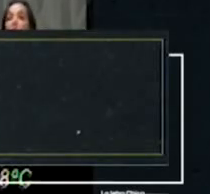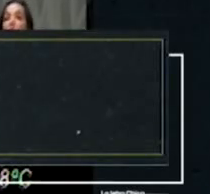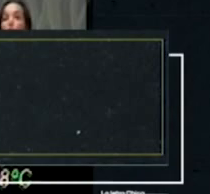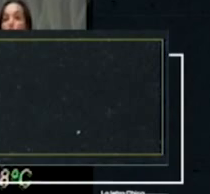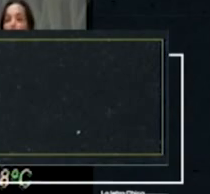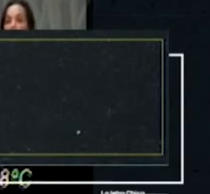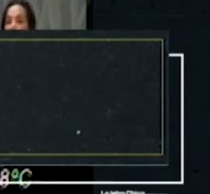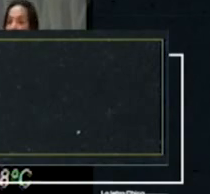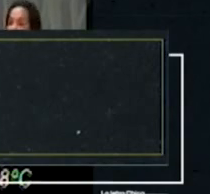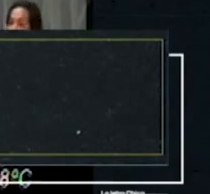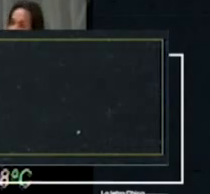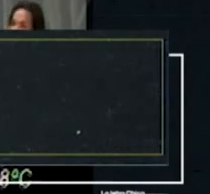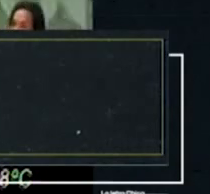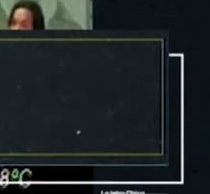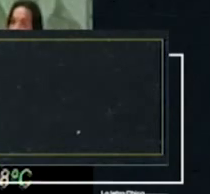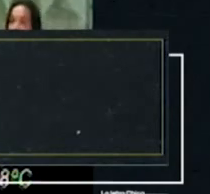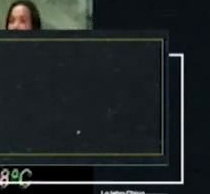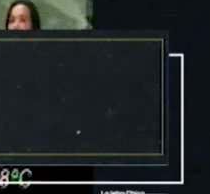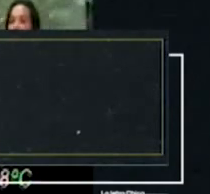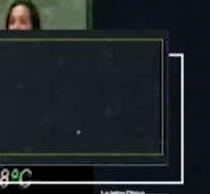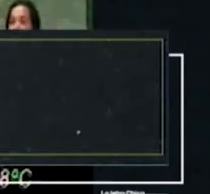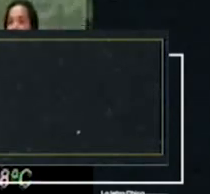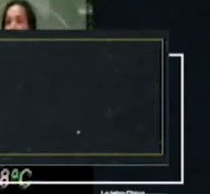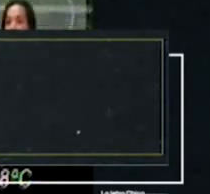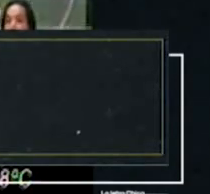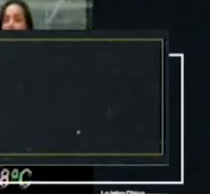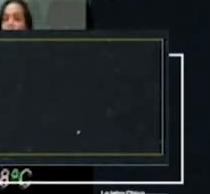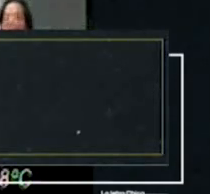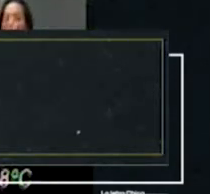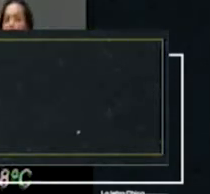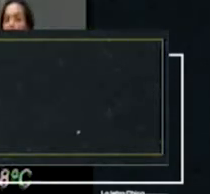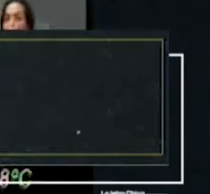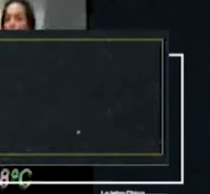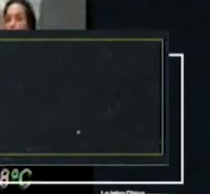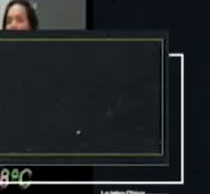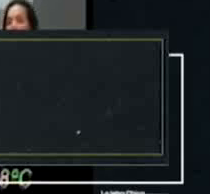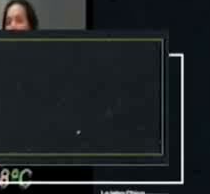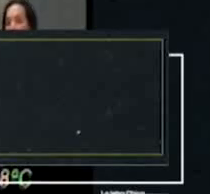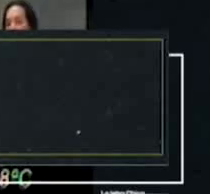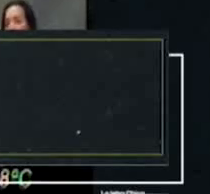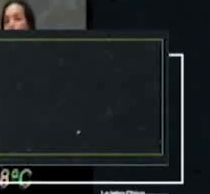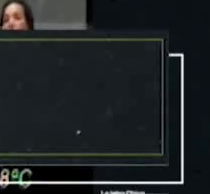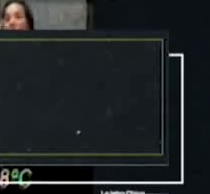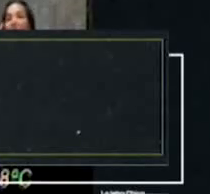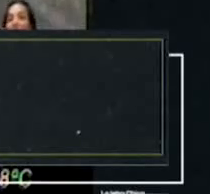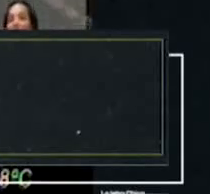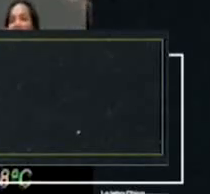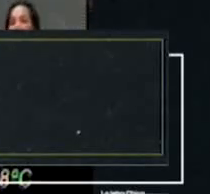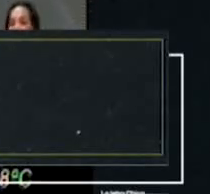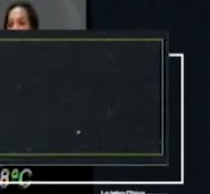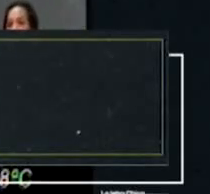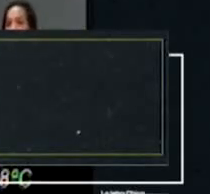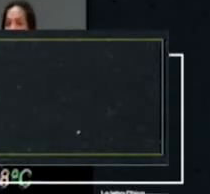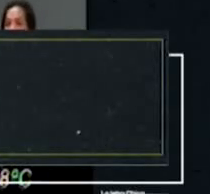de inflorescencia de cáñamo, es decir, flores con menos de 1% de THC, que es el principal